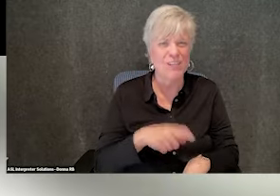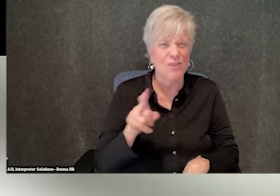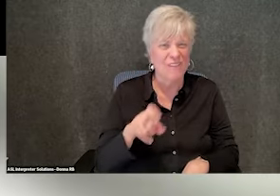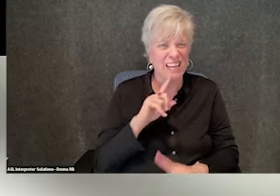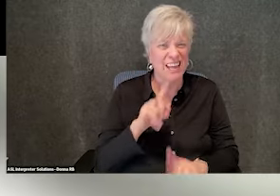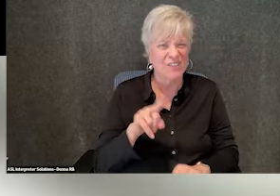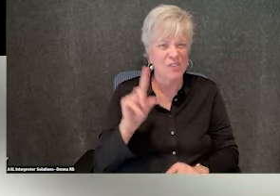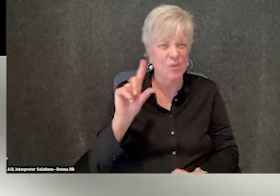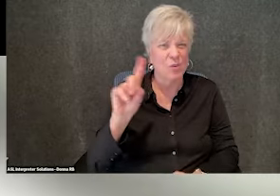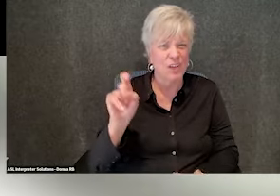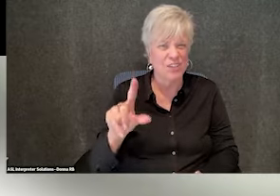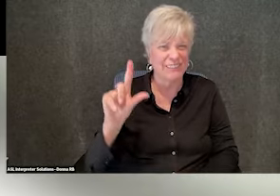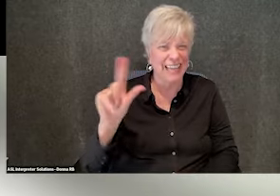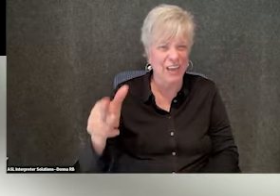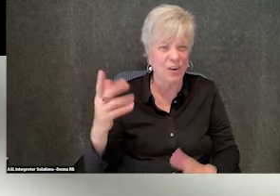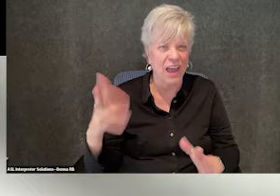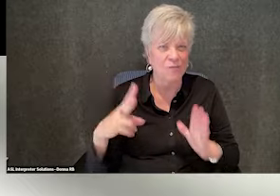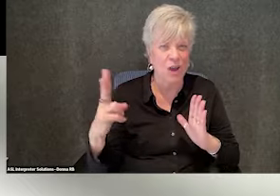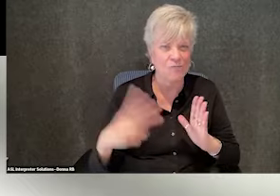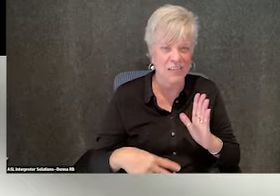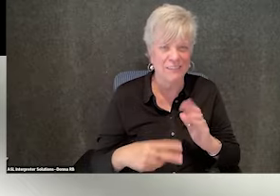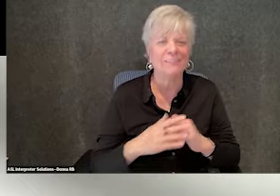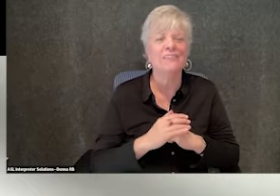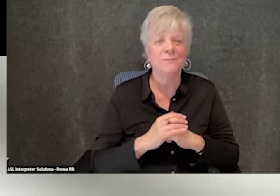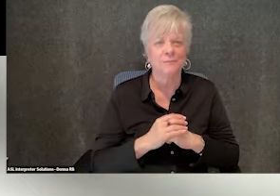sobre custodio, entonces